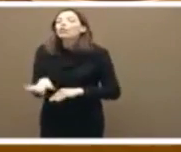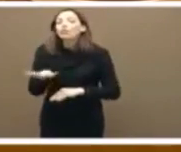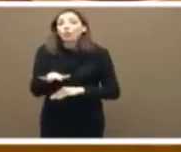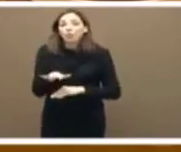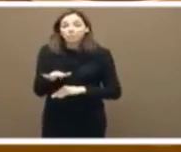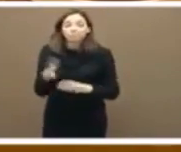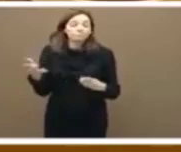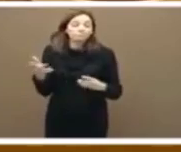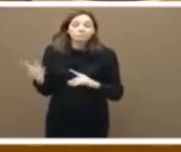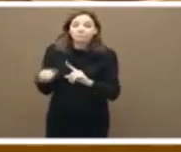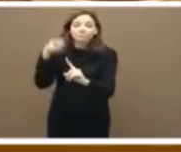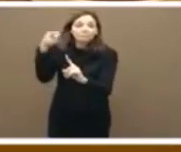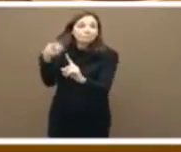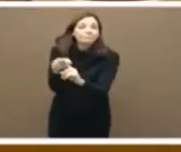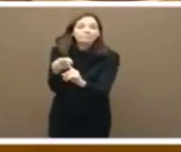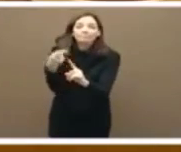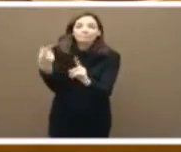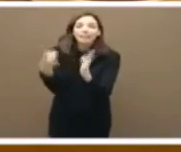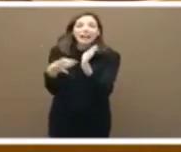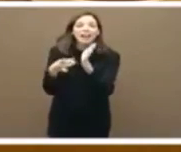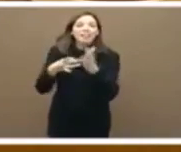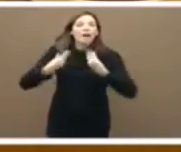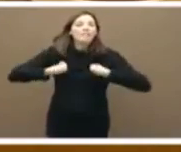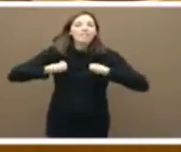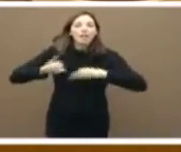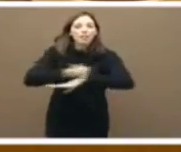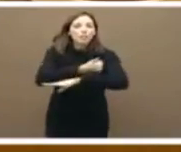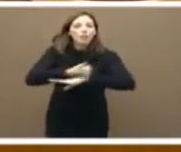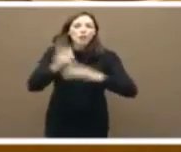mejorar la vida de los extremeños y tratar de asegurar su futuro.